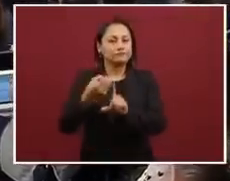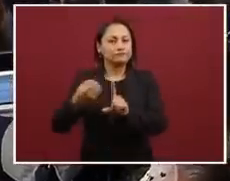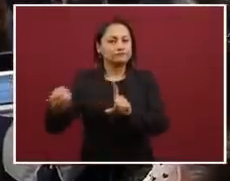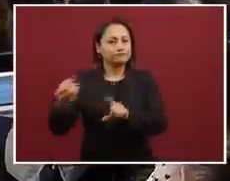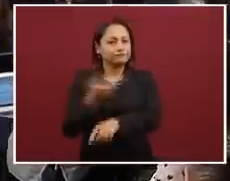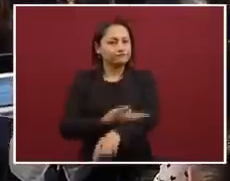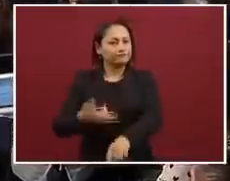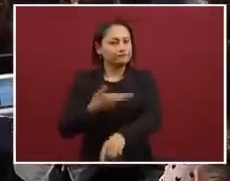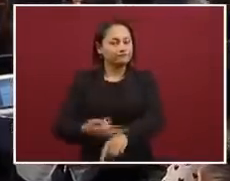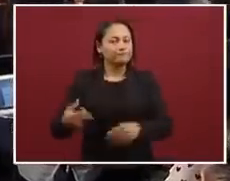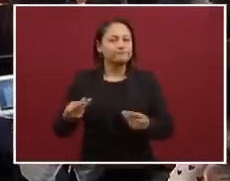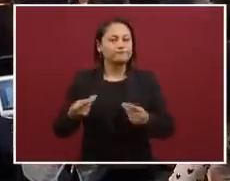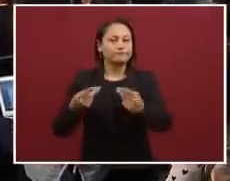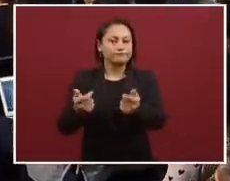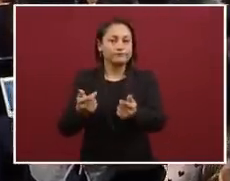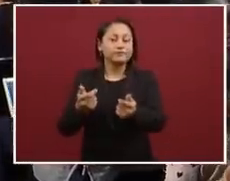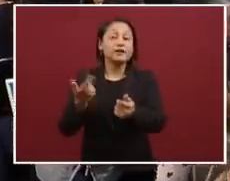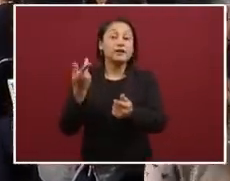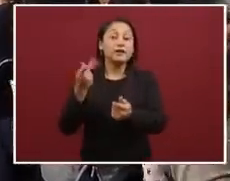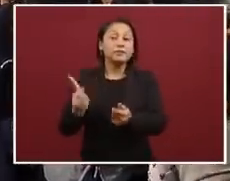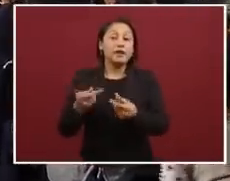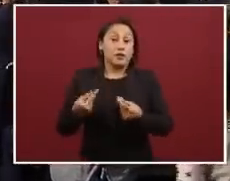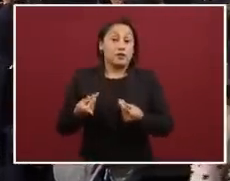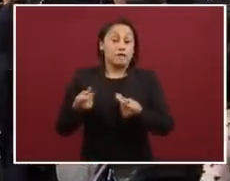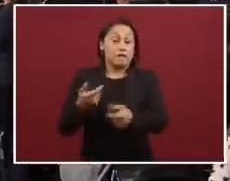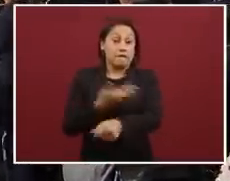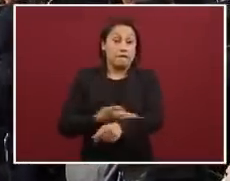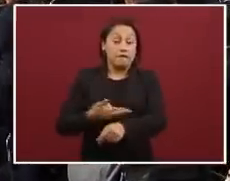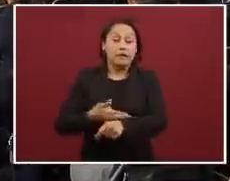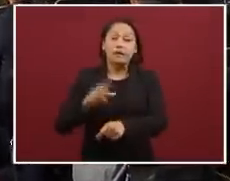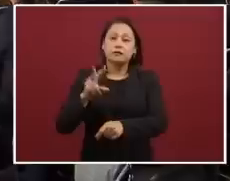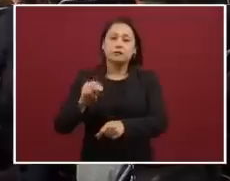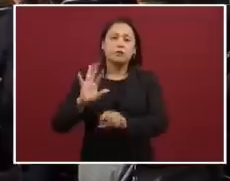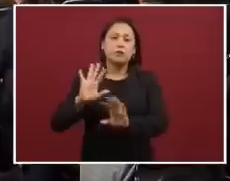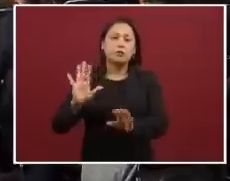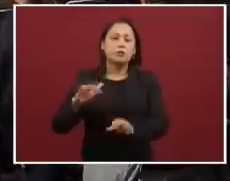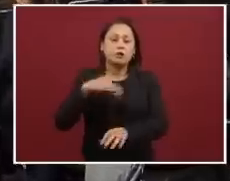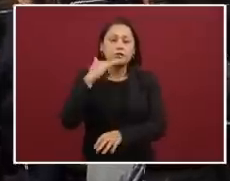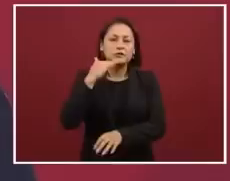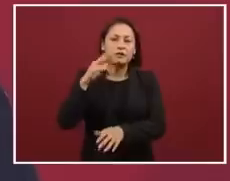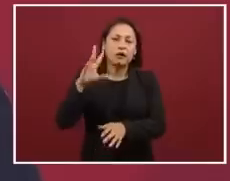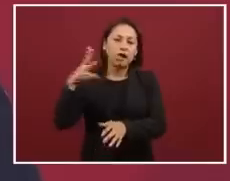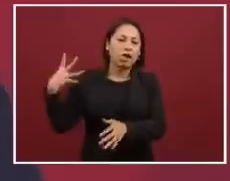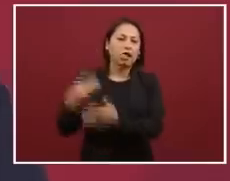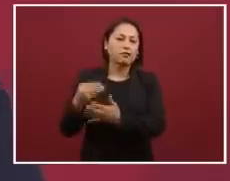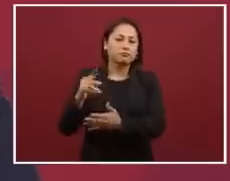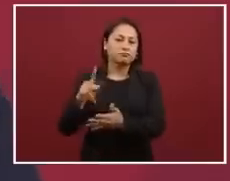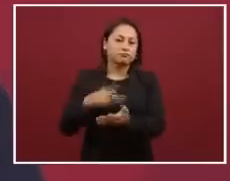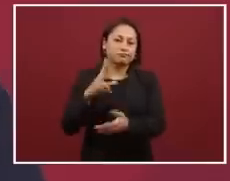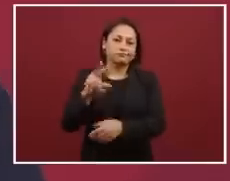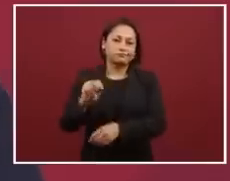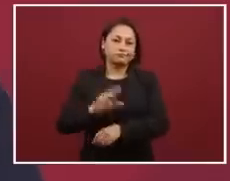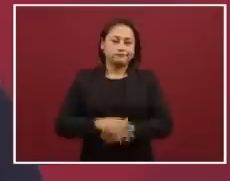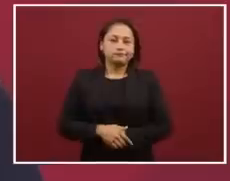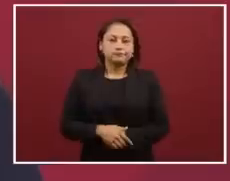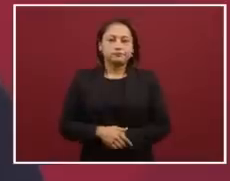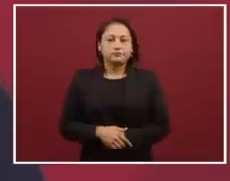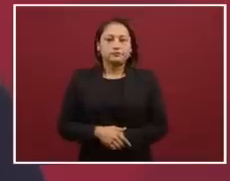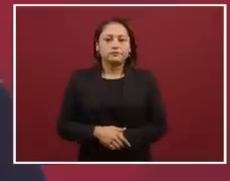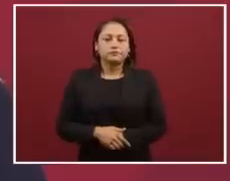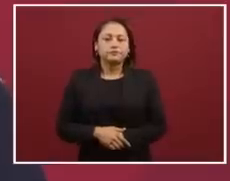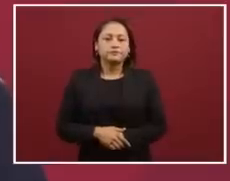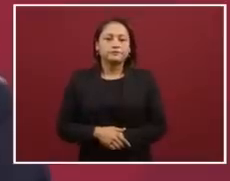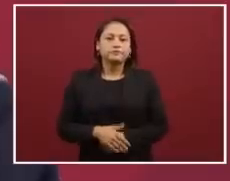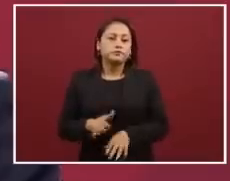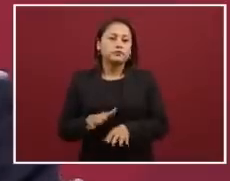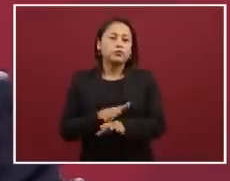reproduzcan modelos de corrupción que ya hemos visto incontables veces. Entonces, la mayor parte de esto que acabo de describir no